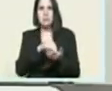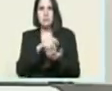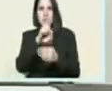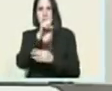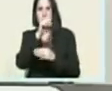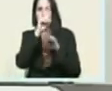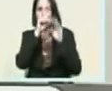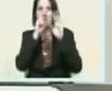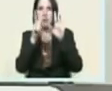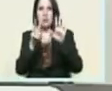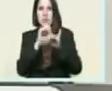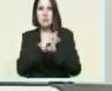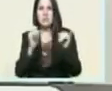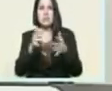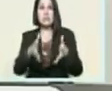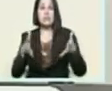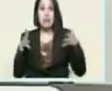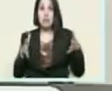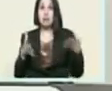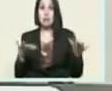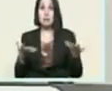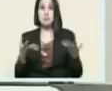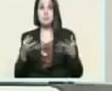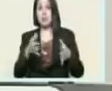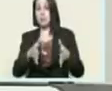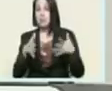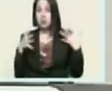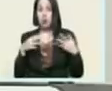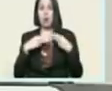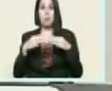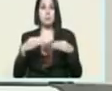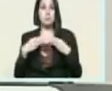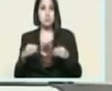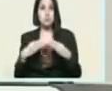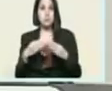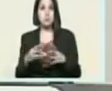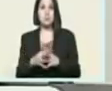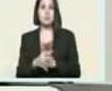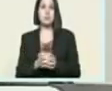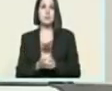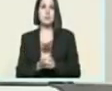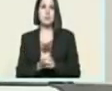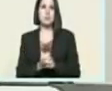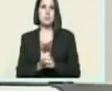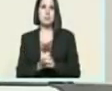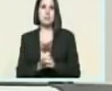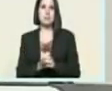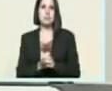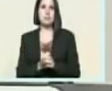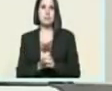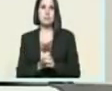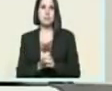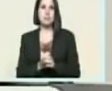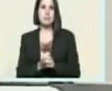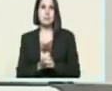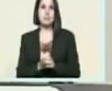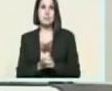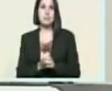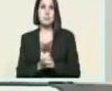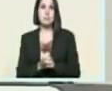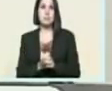que cierra en victoria, victoria, victoria popular.